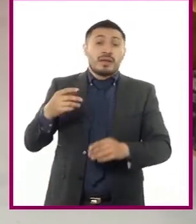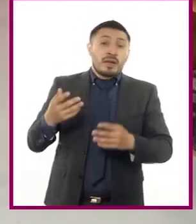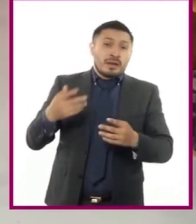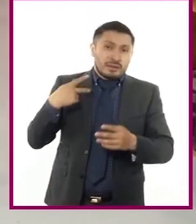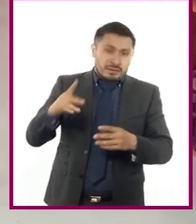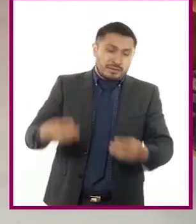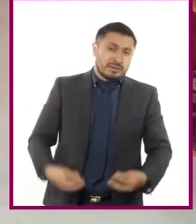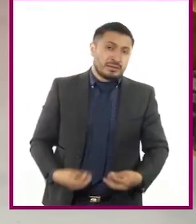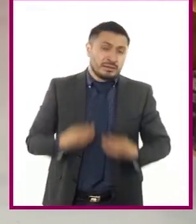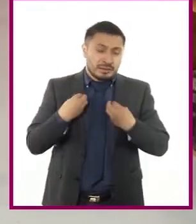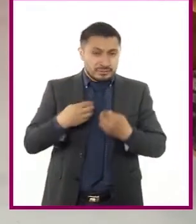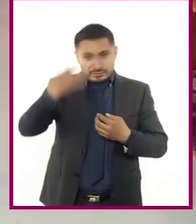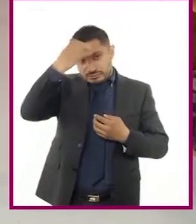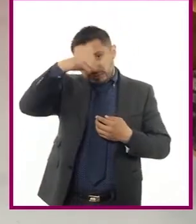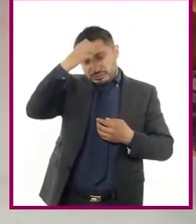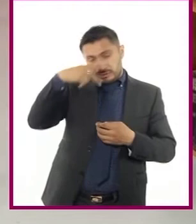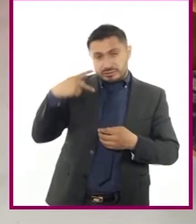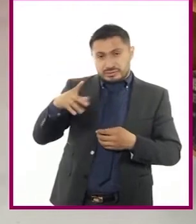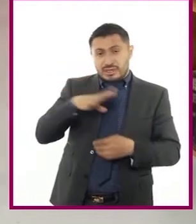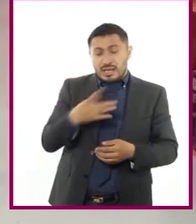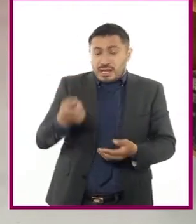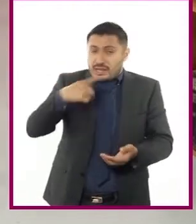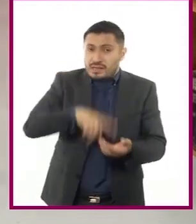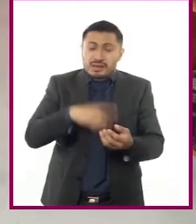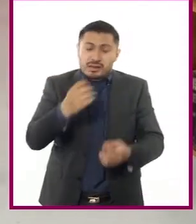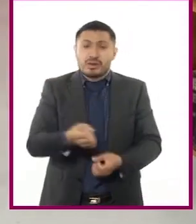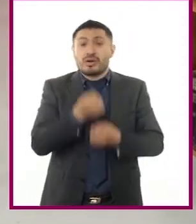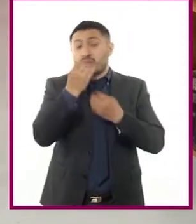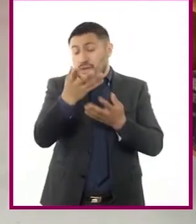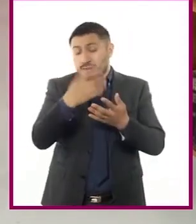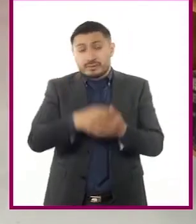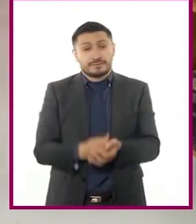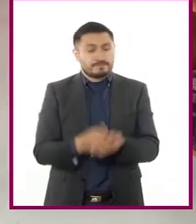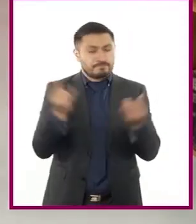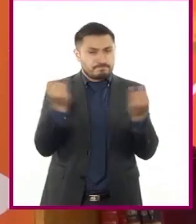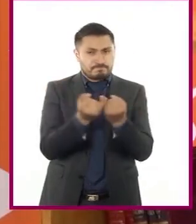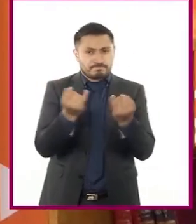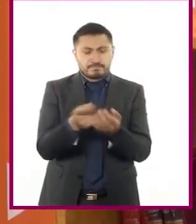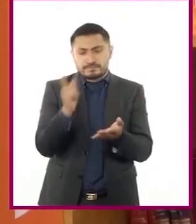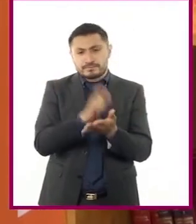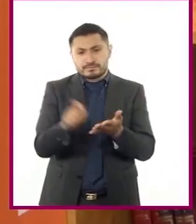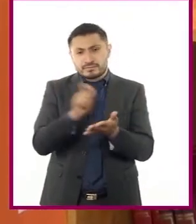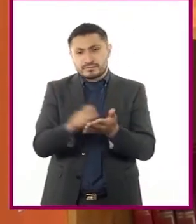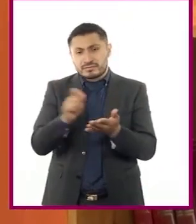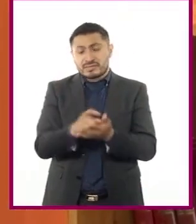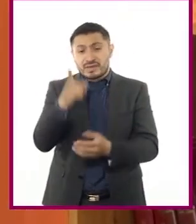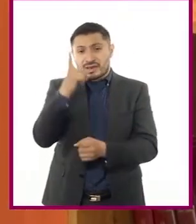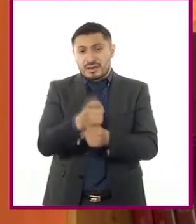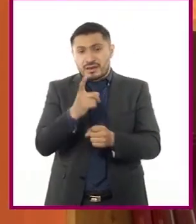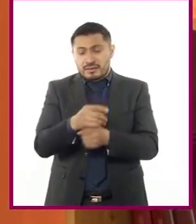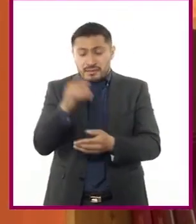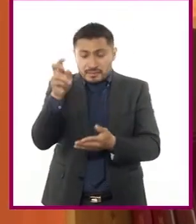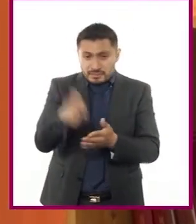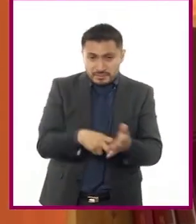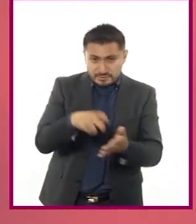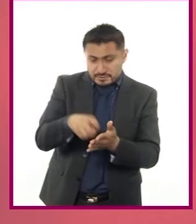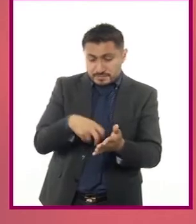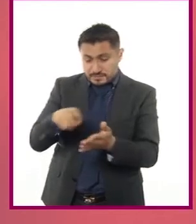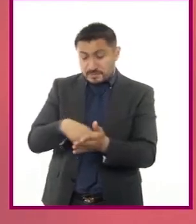vivencias personales se reflejan en el poema. Así escribimos un primer borrador y lo fuimos